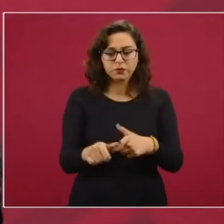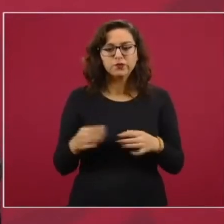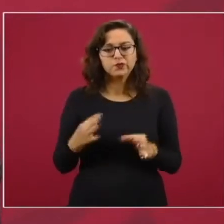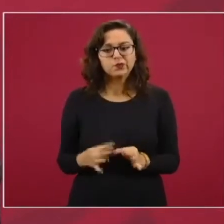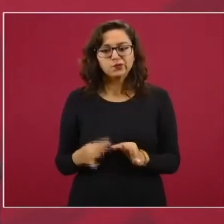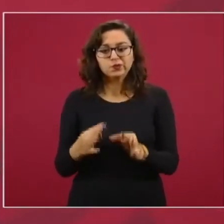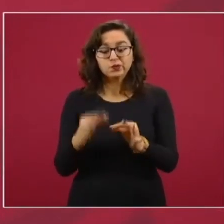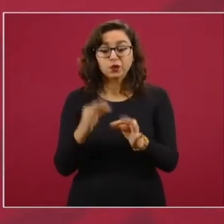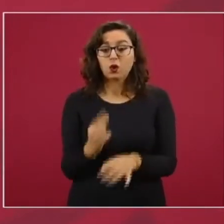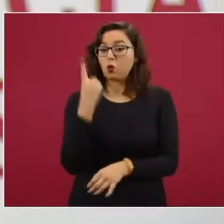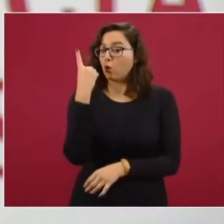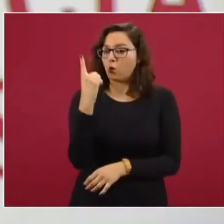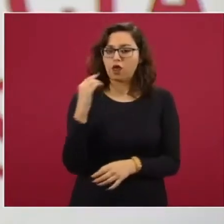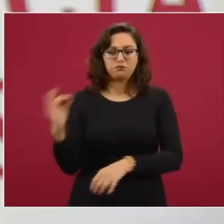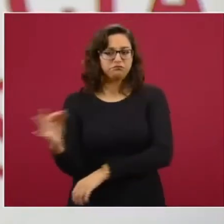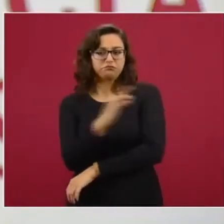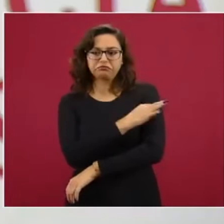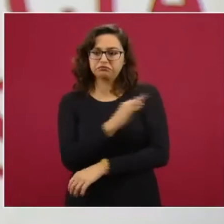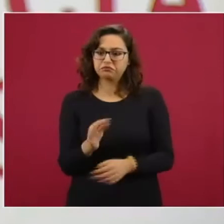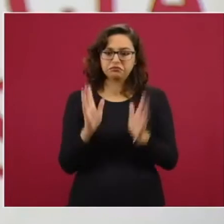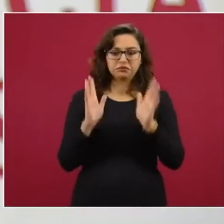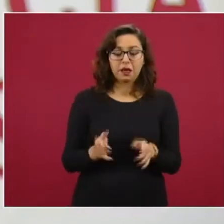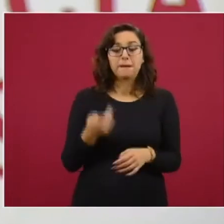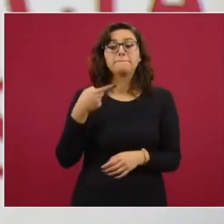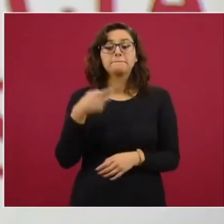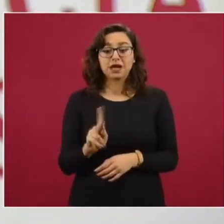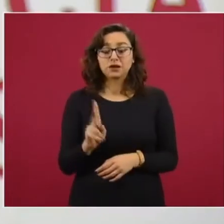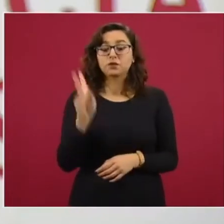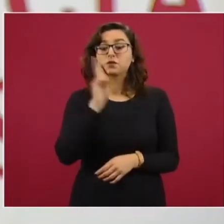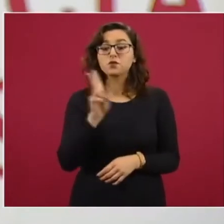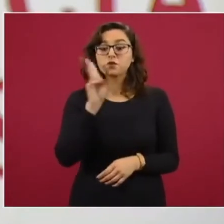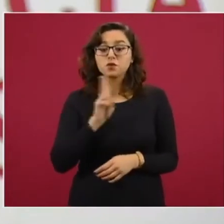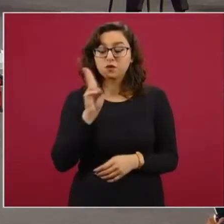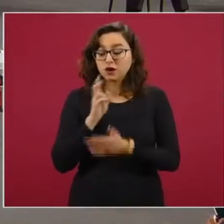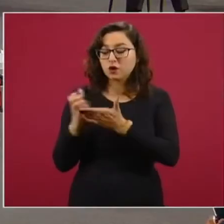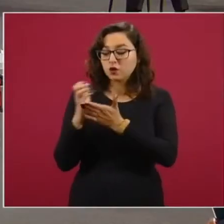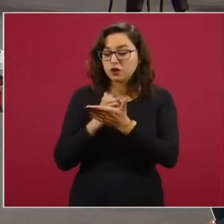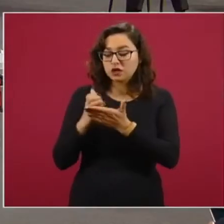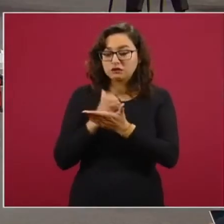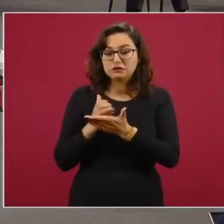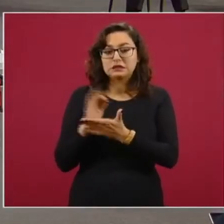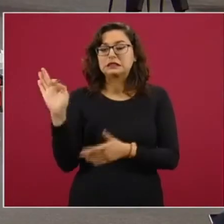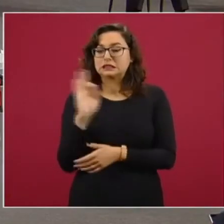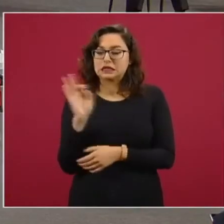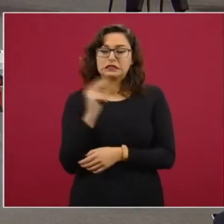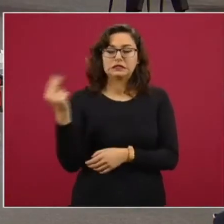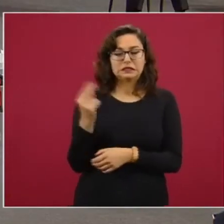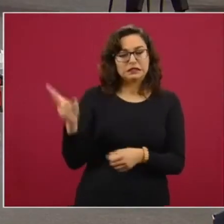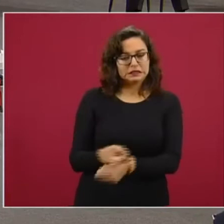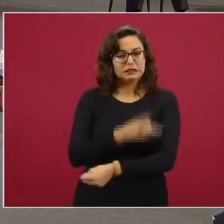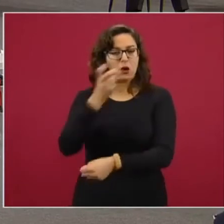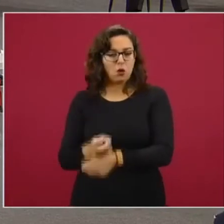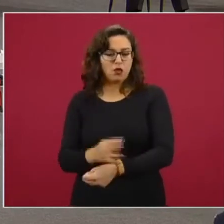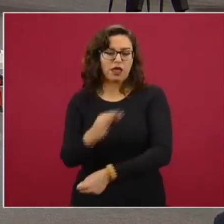una sola dosis. Sin embargo, van a realizar pruebas sobre efectividad en su caso de una segunda dosis adicional.